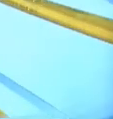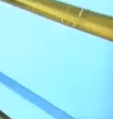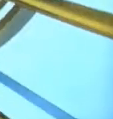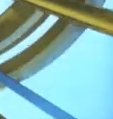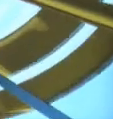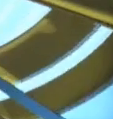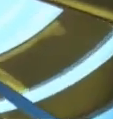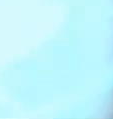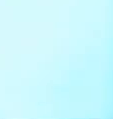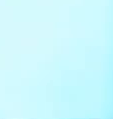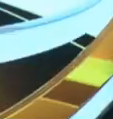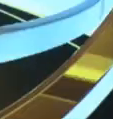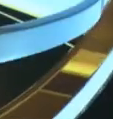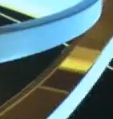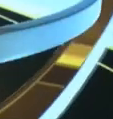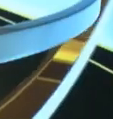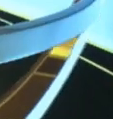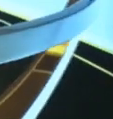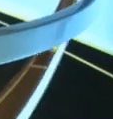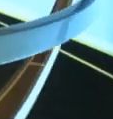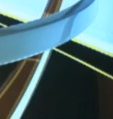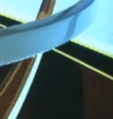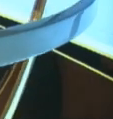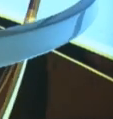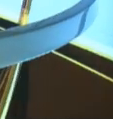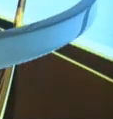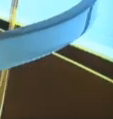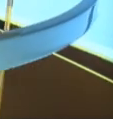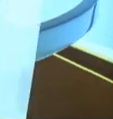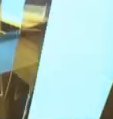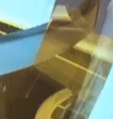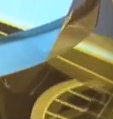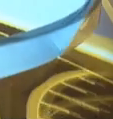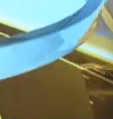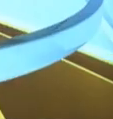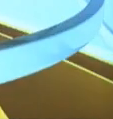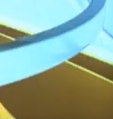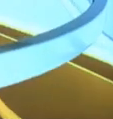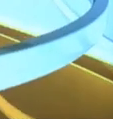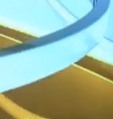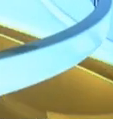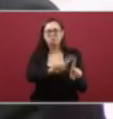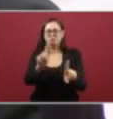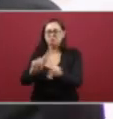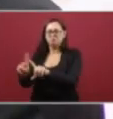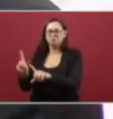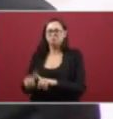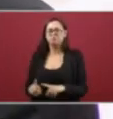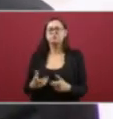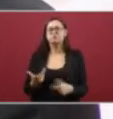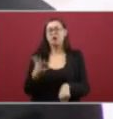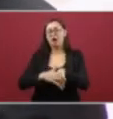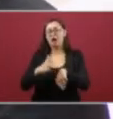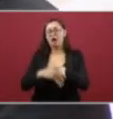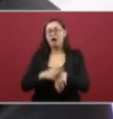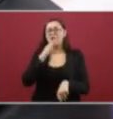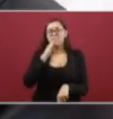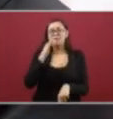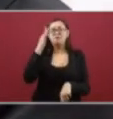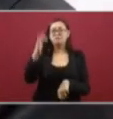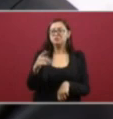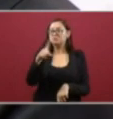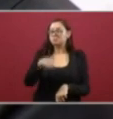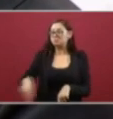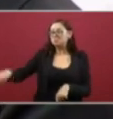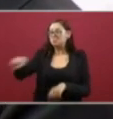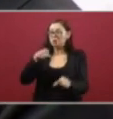quieres a México, quieres el cambio en México, ¿cuál es tu opinión de esto? A ver, sí, esto son de las cosas por las que se tiene miedo a estas